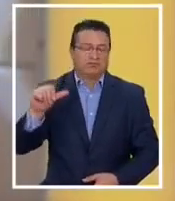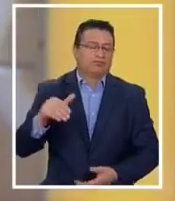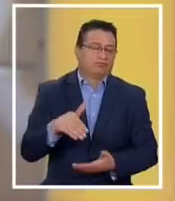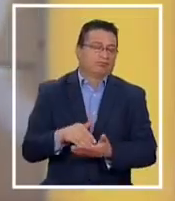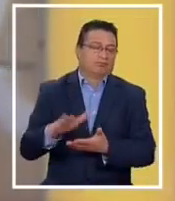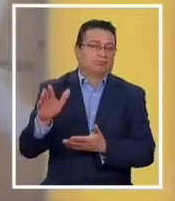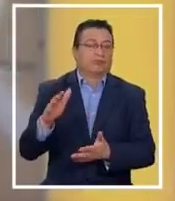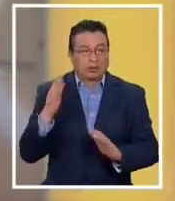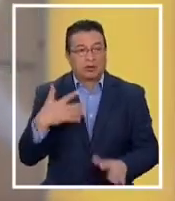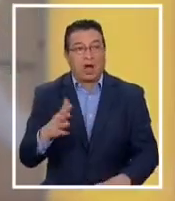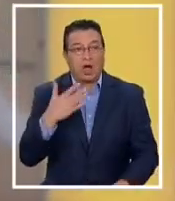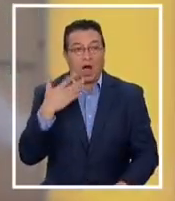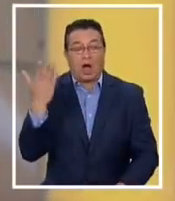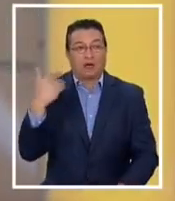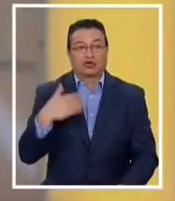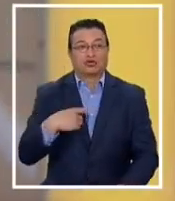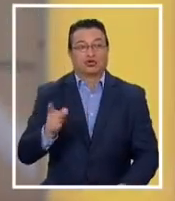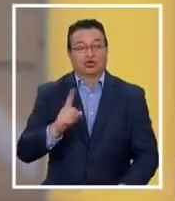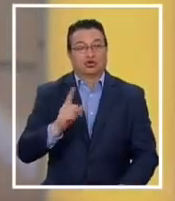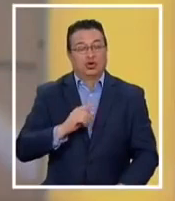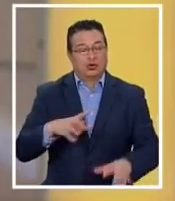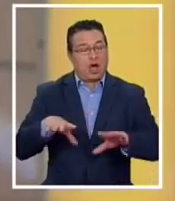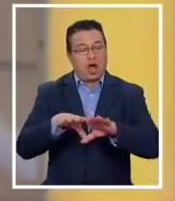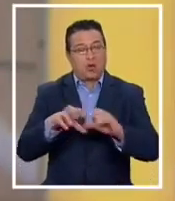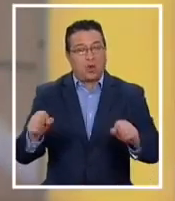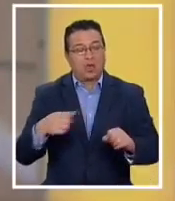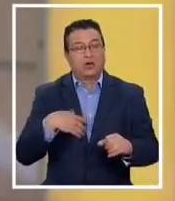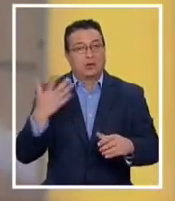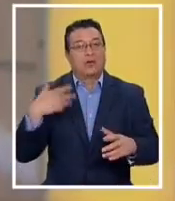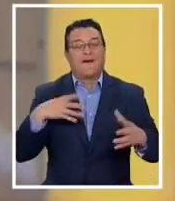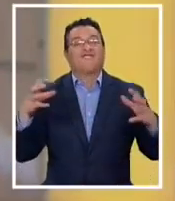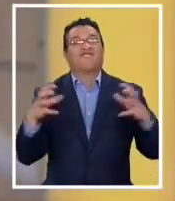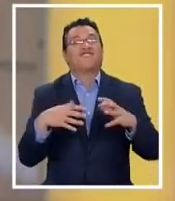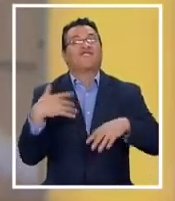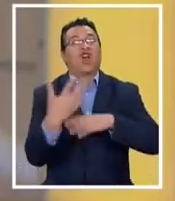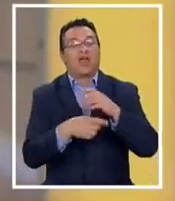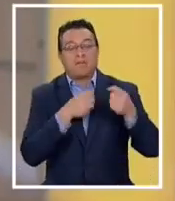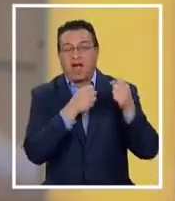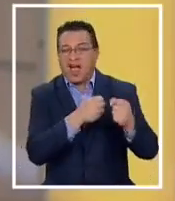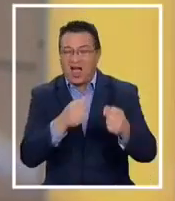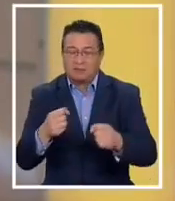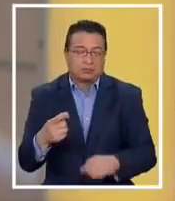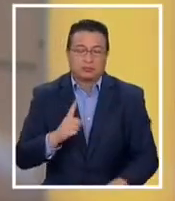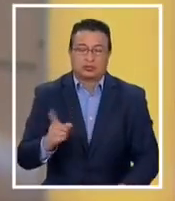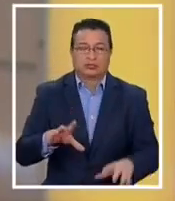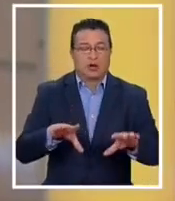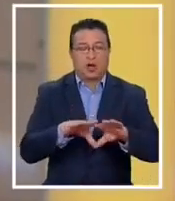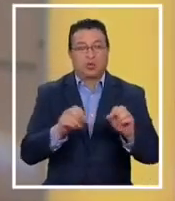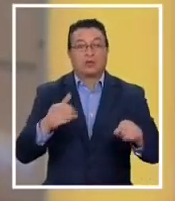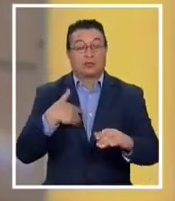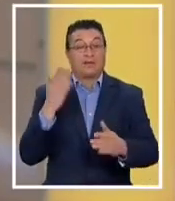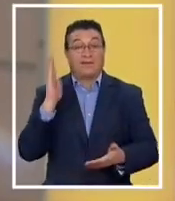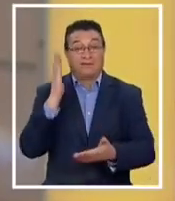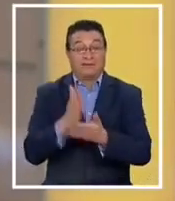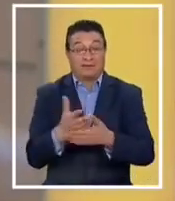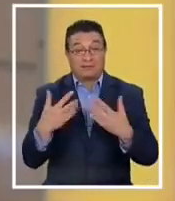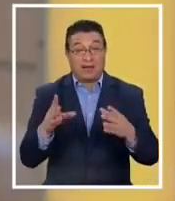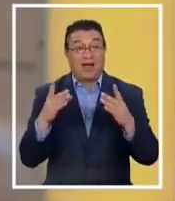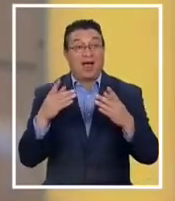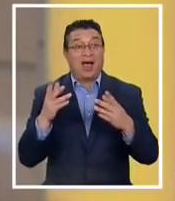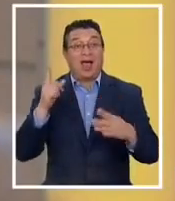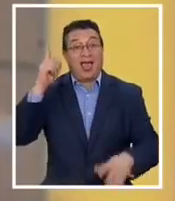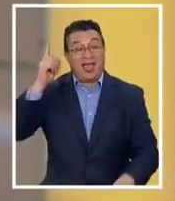porque además no éramos partidarios del uso de la política de la violencia política en una vez terminada la democracia